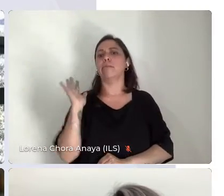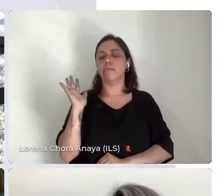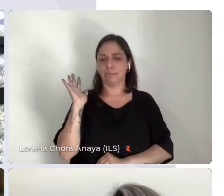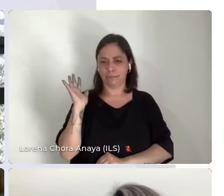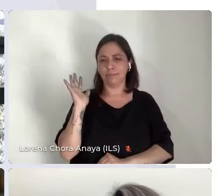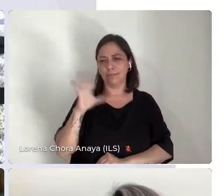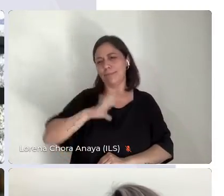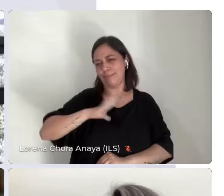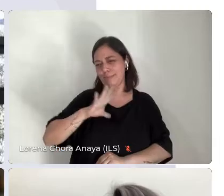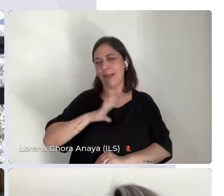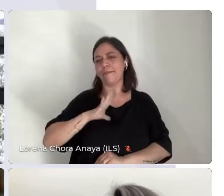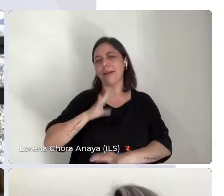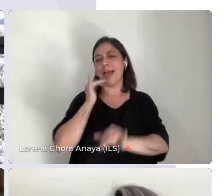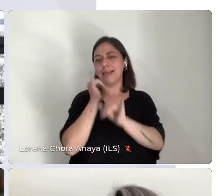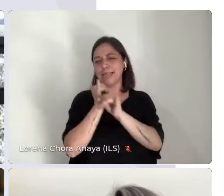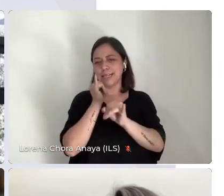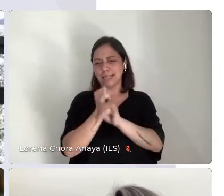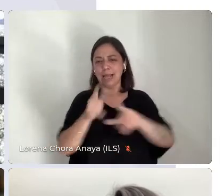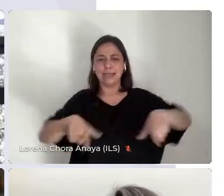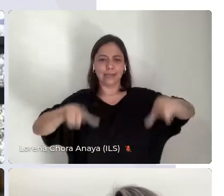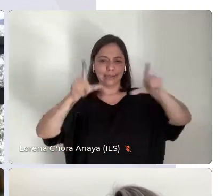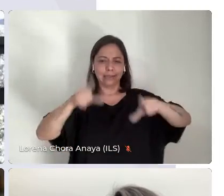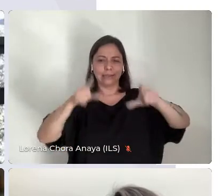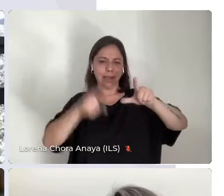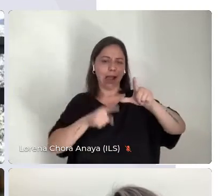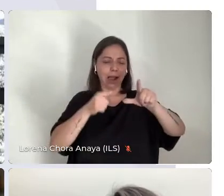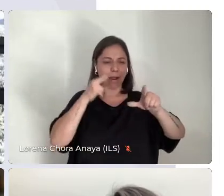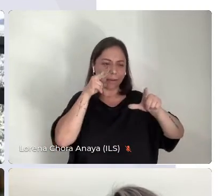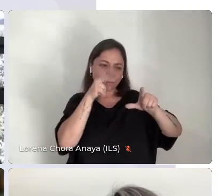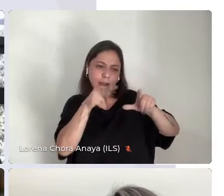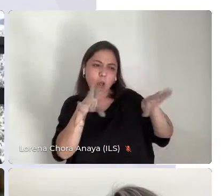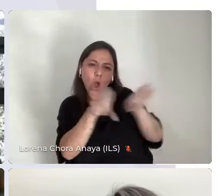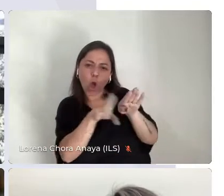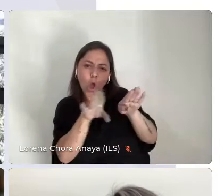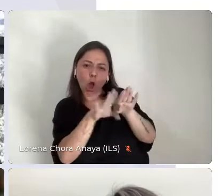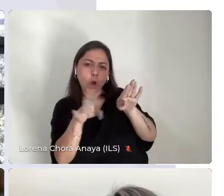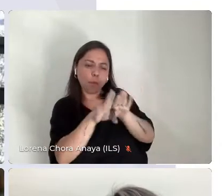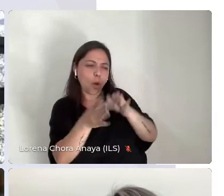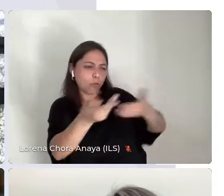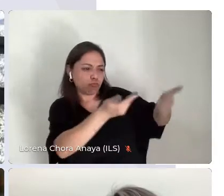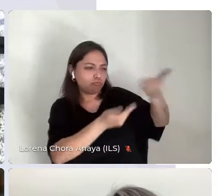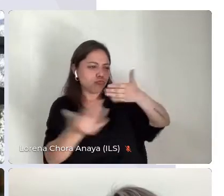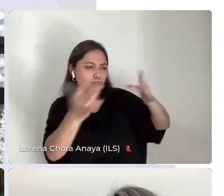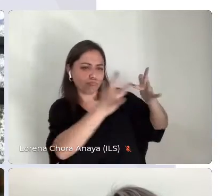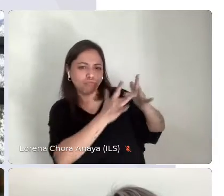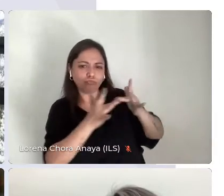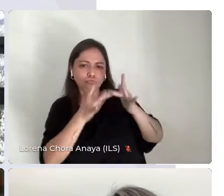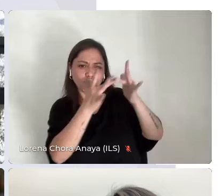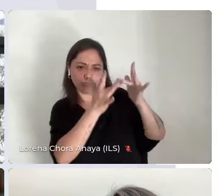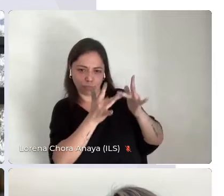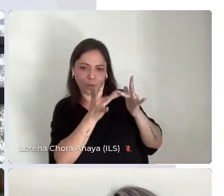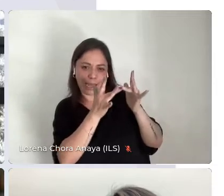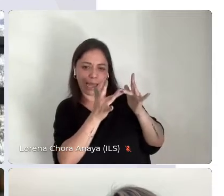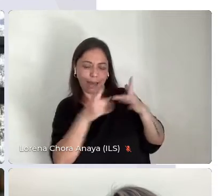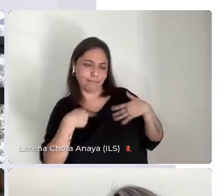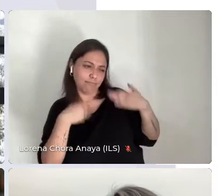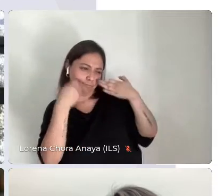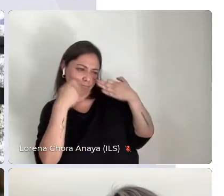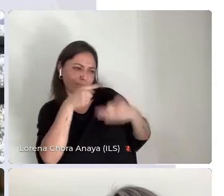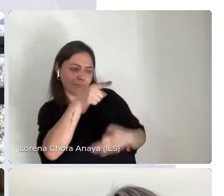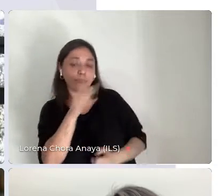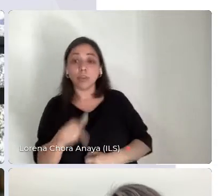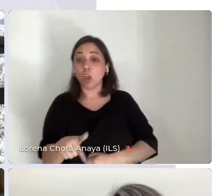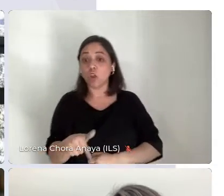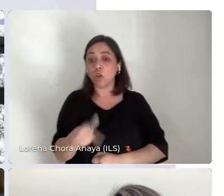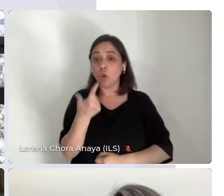línea donde puedes ver o sea, cómo interactúan las personas, ¿no? Y veíamos que estaban como en una pantalla 12 minutos